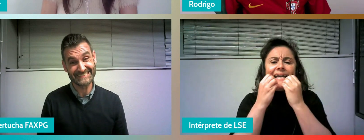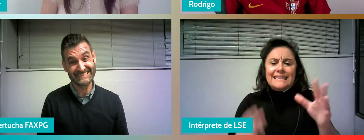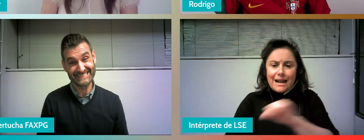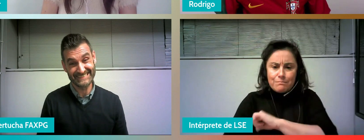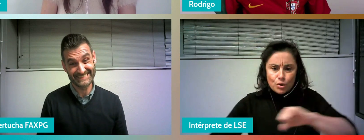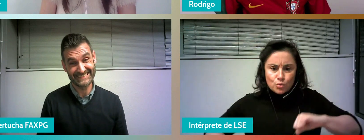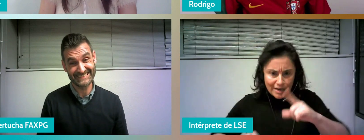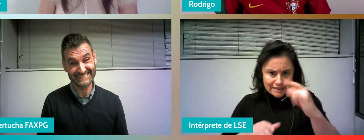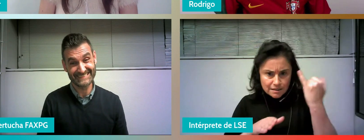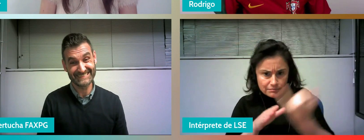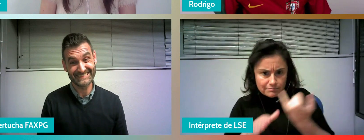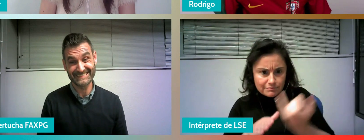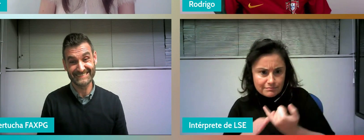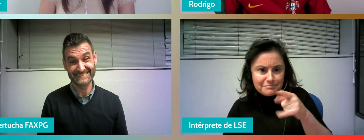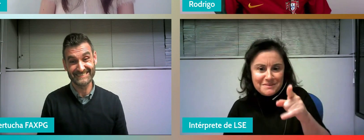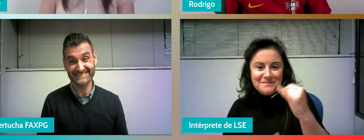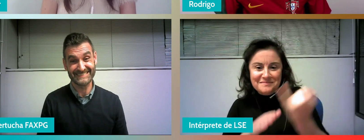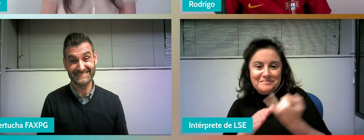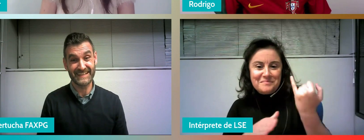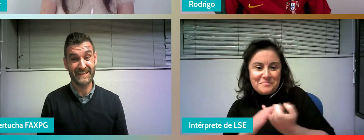portugués?